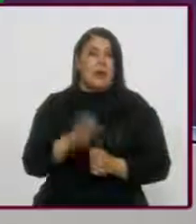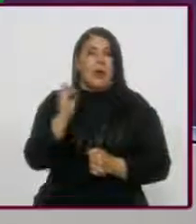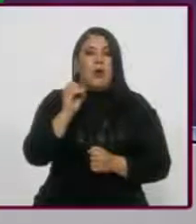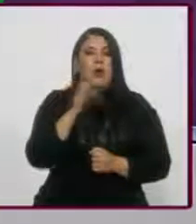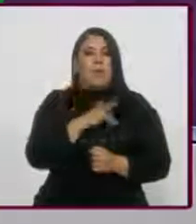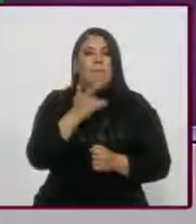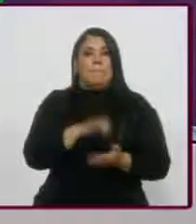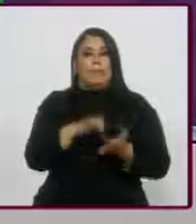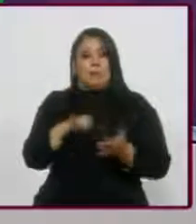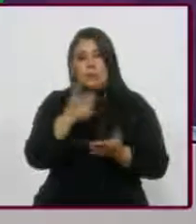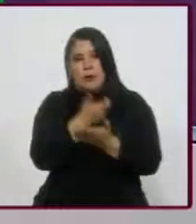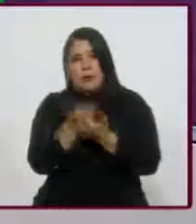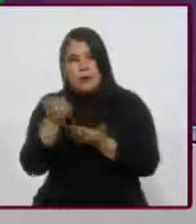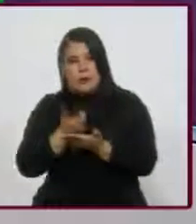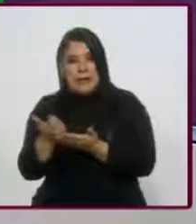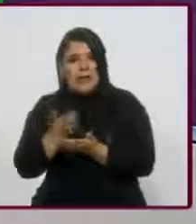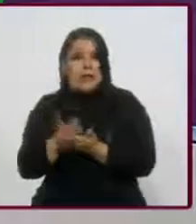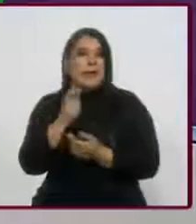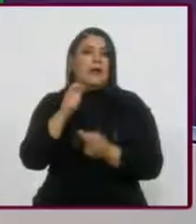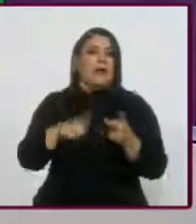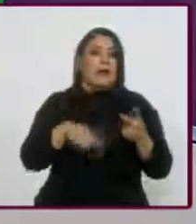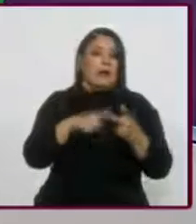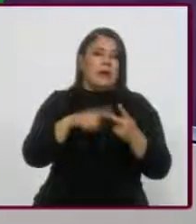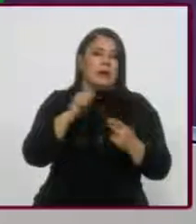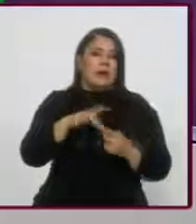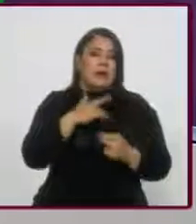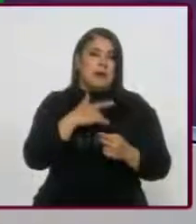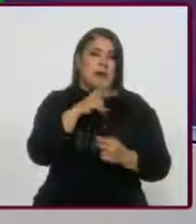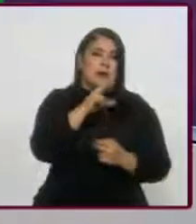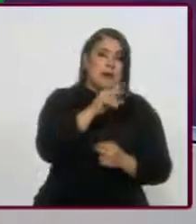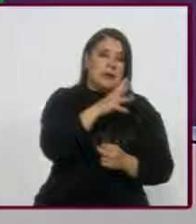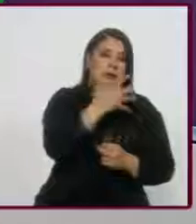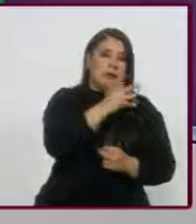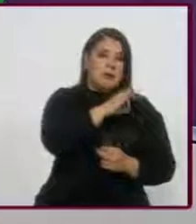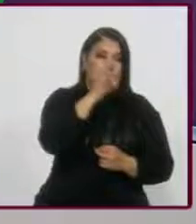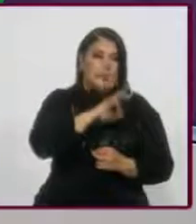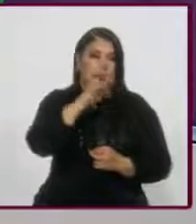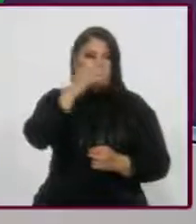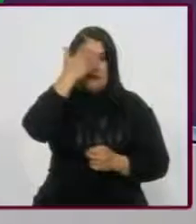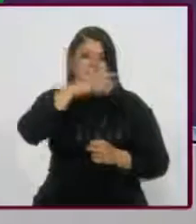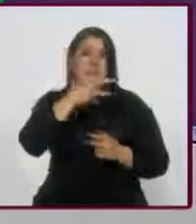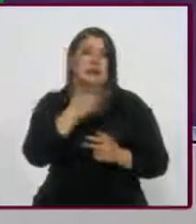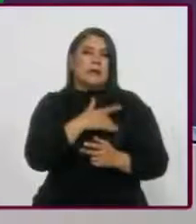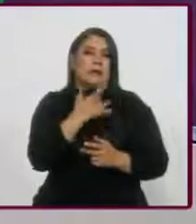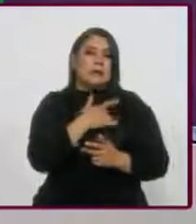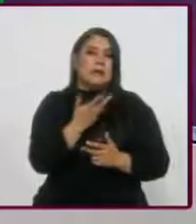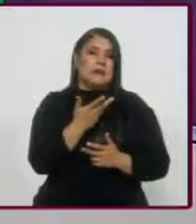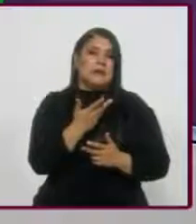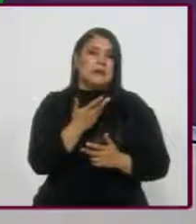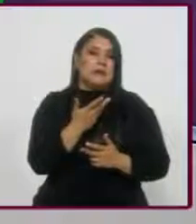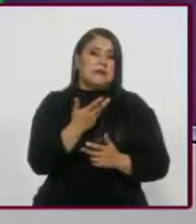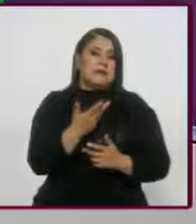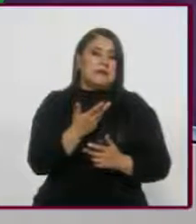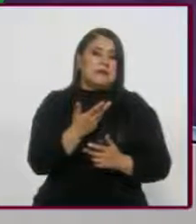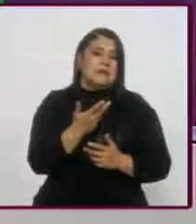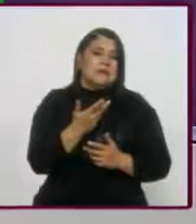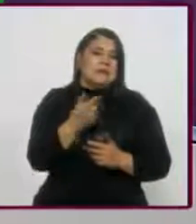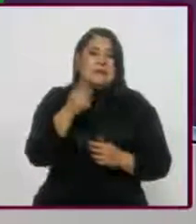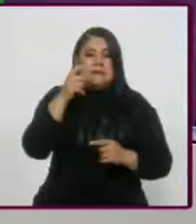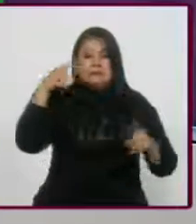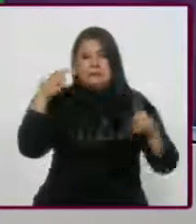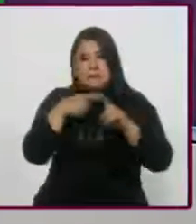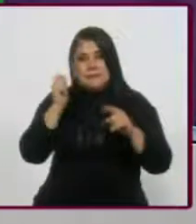polémicos, como el de los salarios, niveles de conocimiento de 85%, este no es uno de los temas